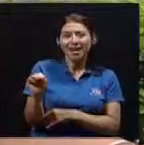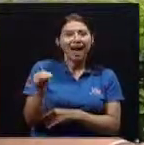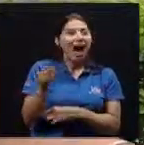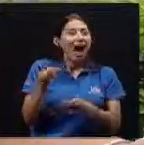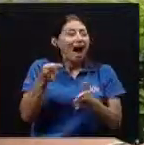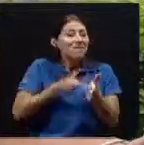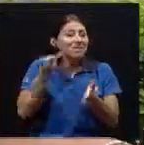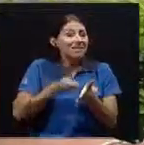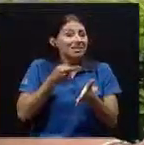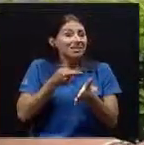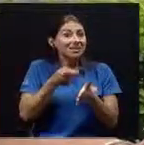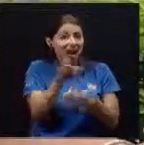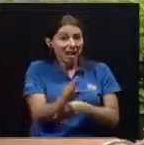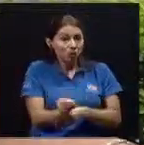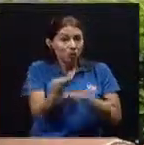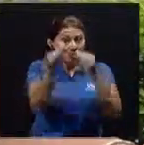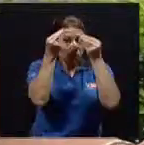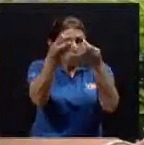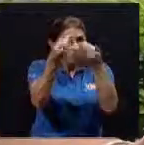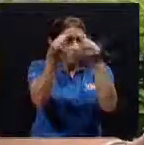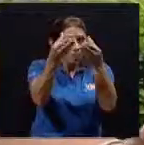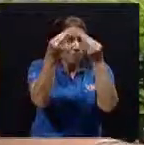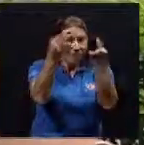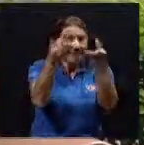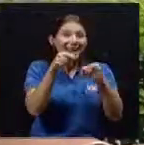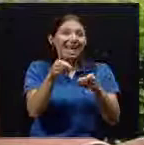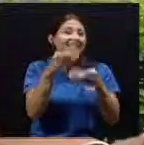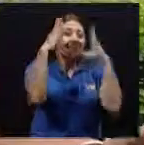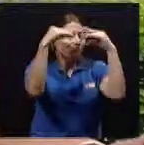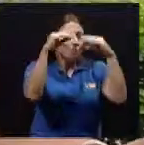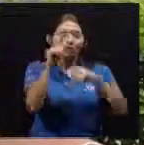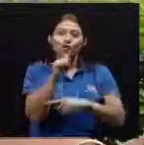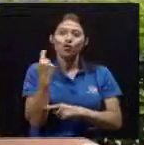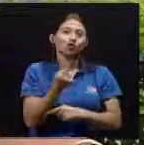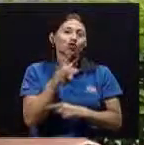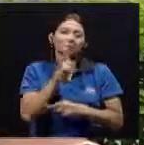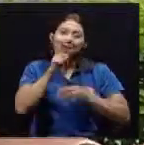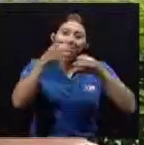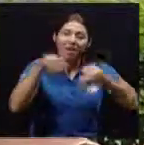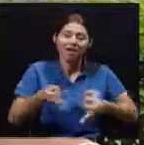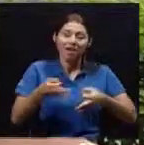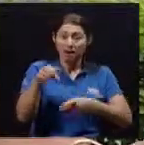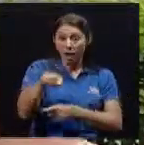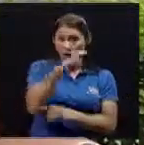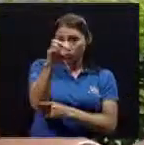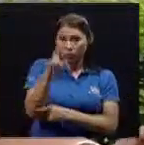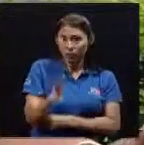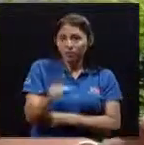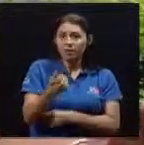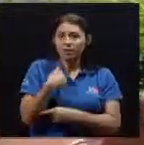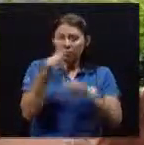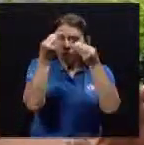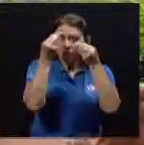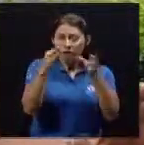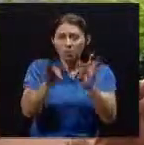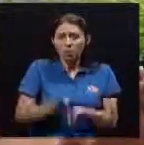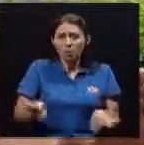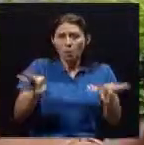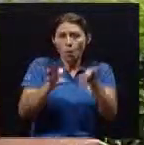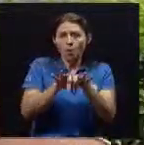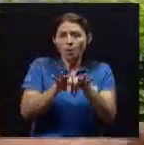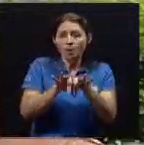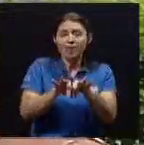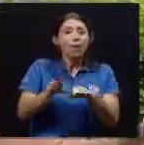información que se le da al adolescente es veraz. Y nosotros, por ejemplo, en Costa Rica tenemos datos importantes, y es que